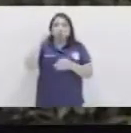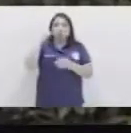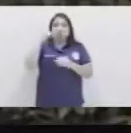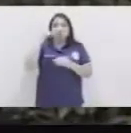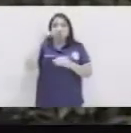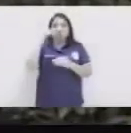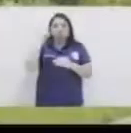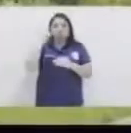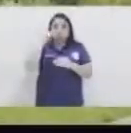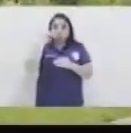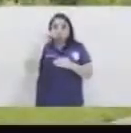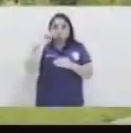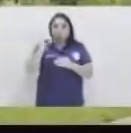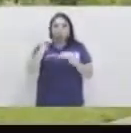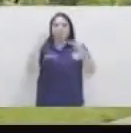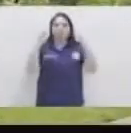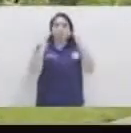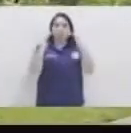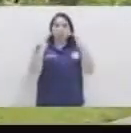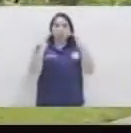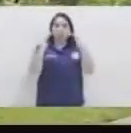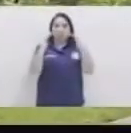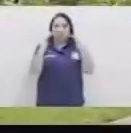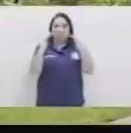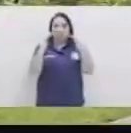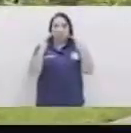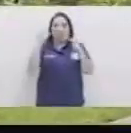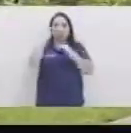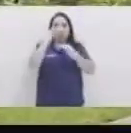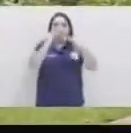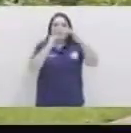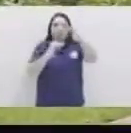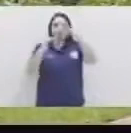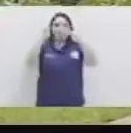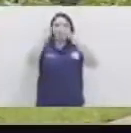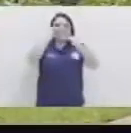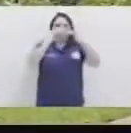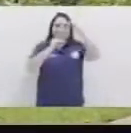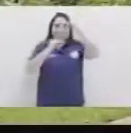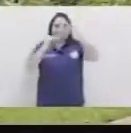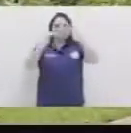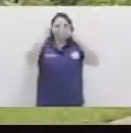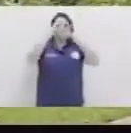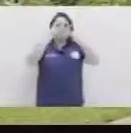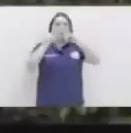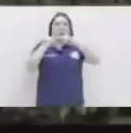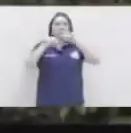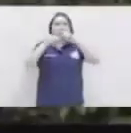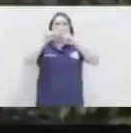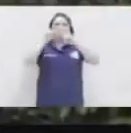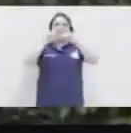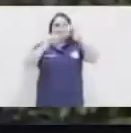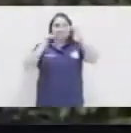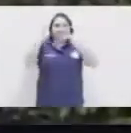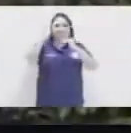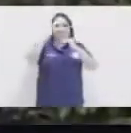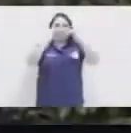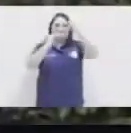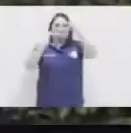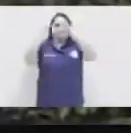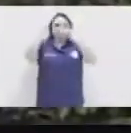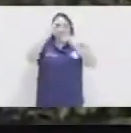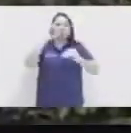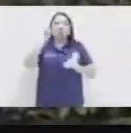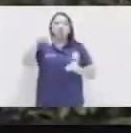a asemejar un techo que va a ir subiendo escalón por escalón en tres movimientos. Una,